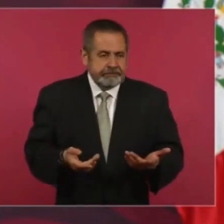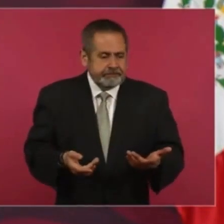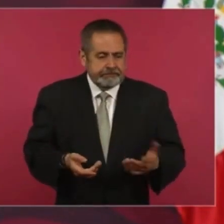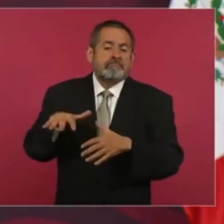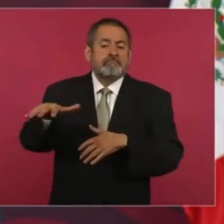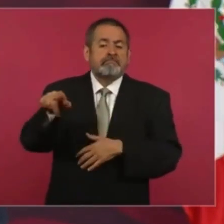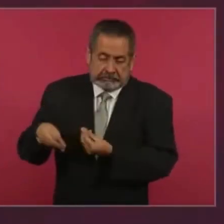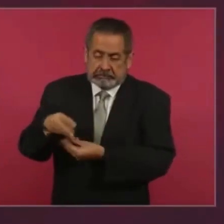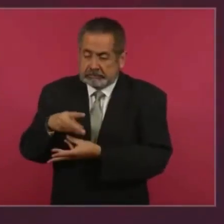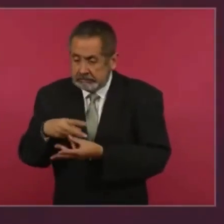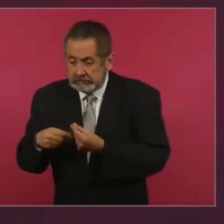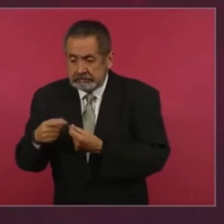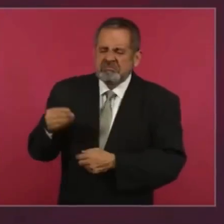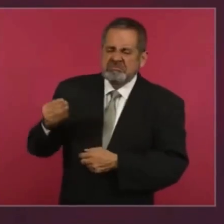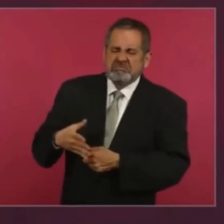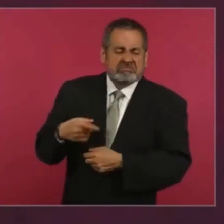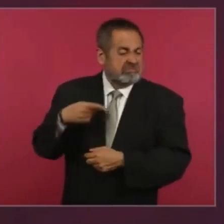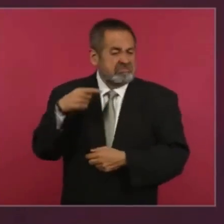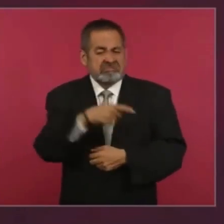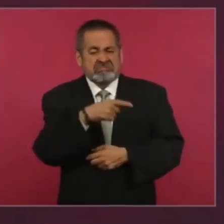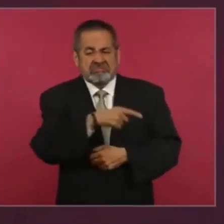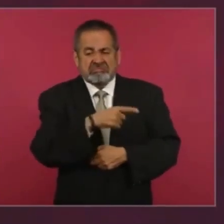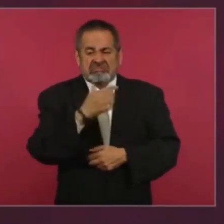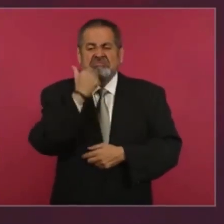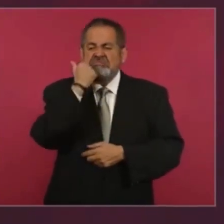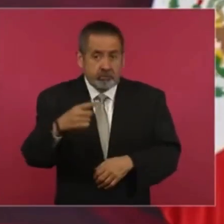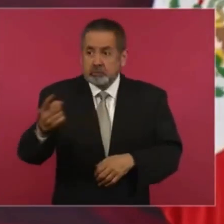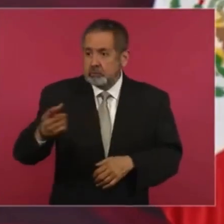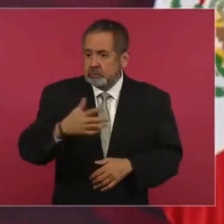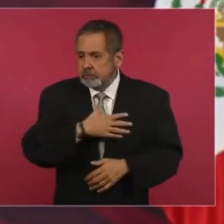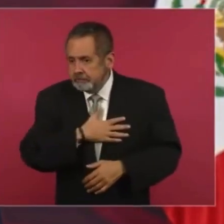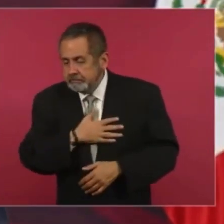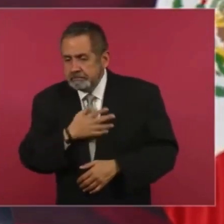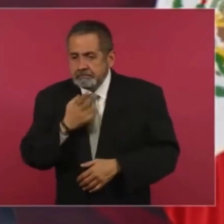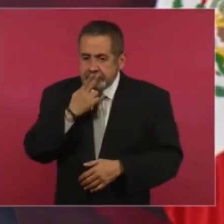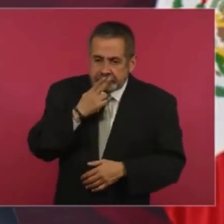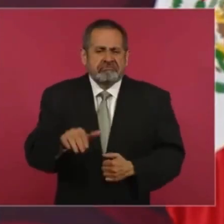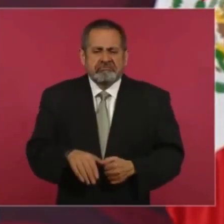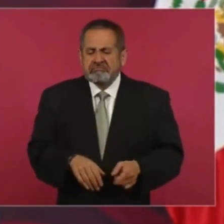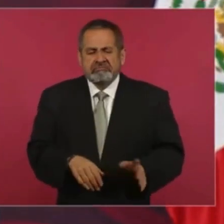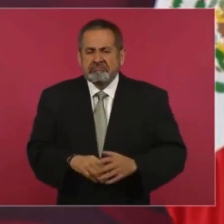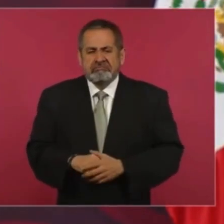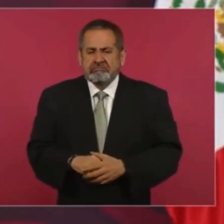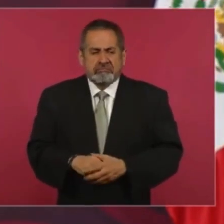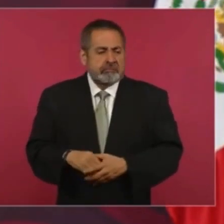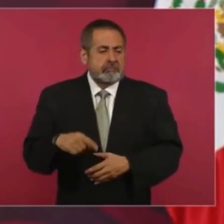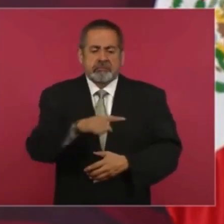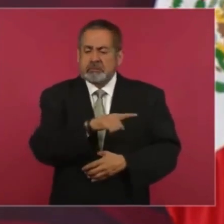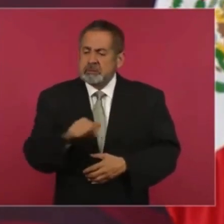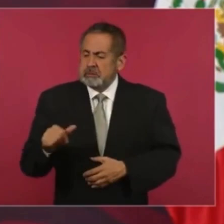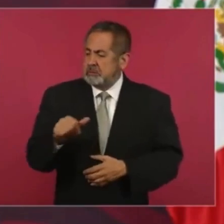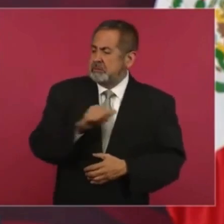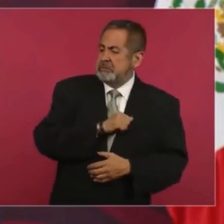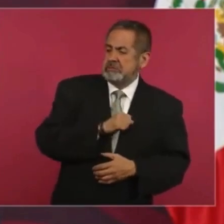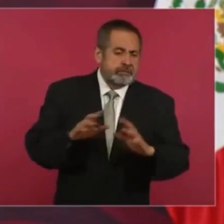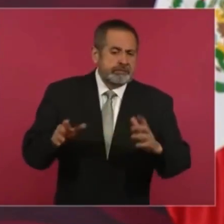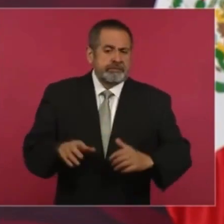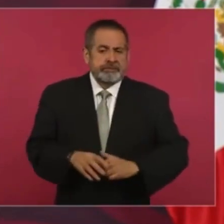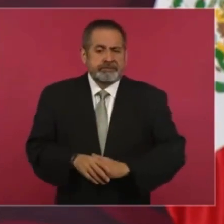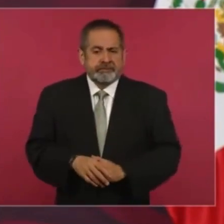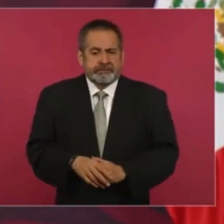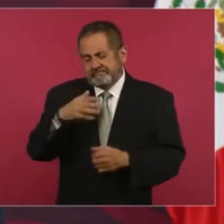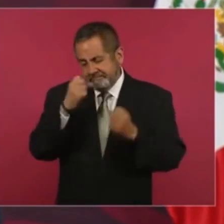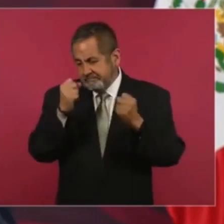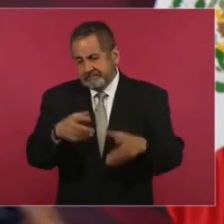mayoría del pueblo vive en la pobreza. Porque no es que les importe la gente, nunca les ha importado. Son muy individualistas, son muy egoístas y